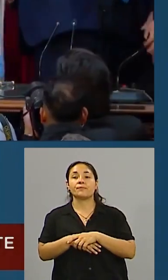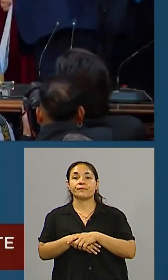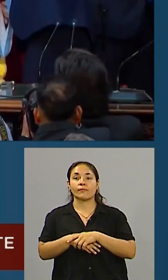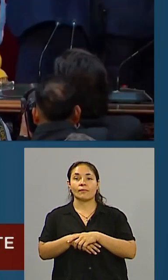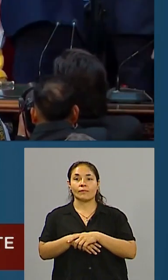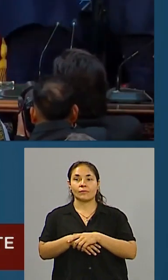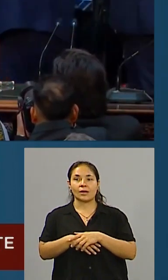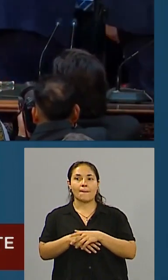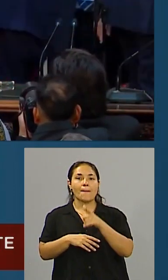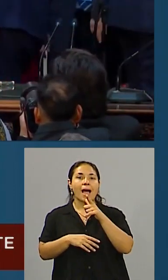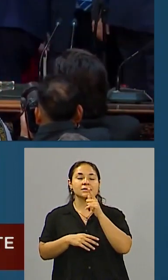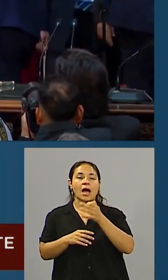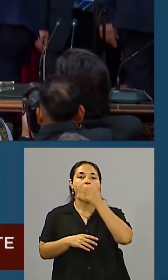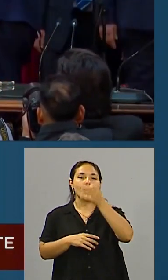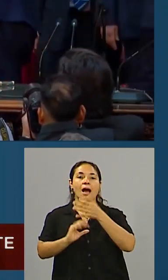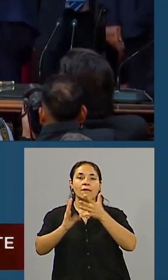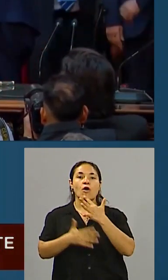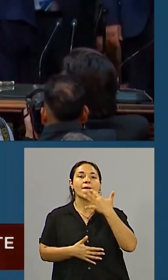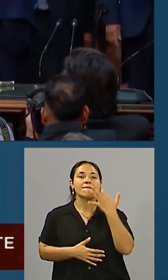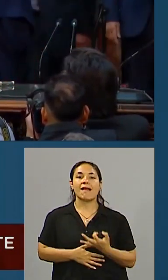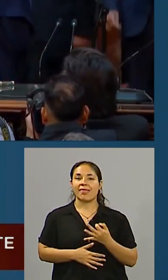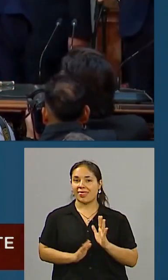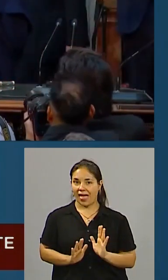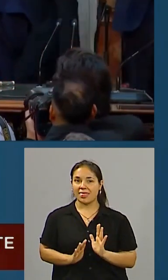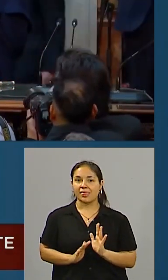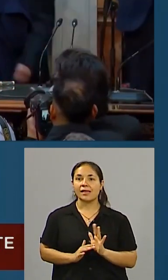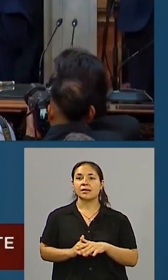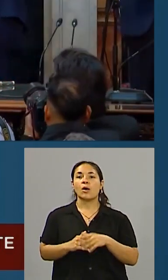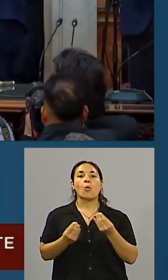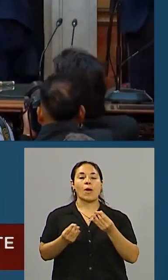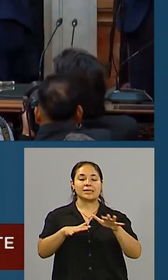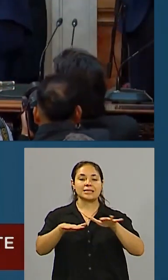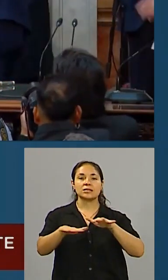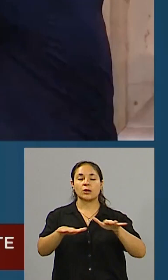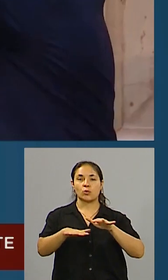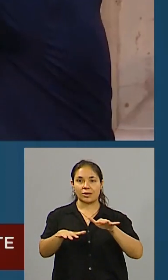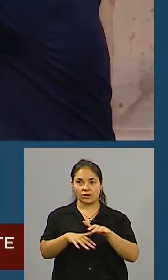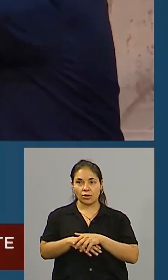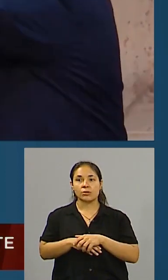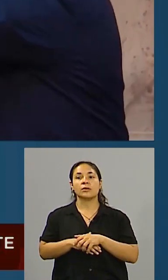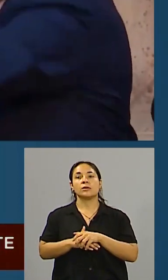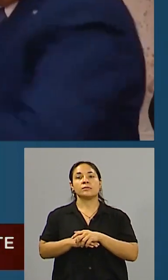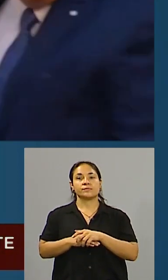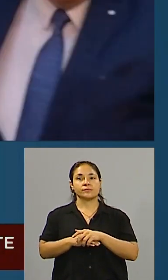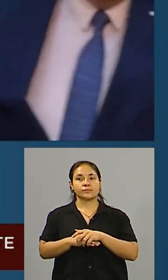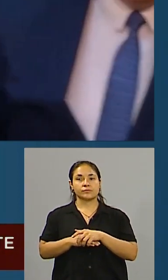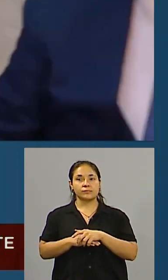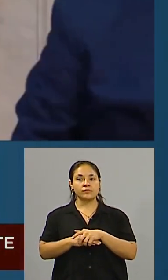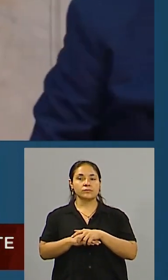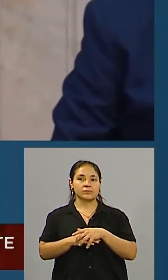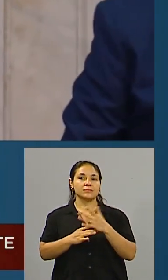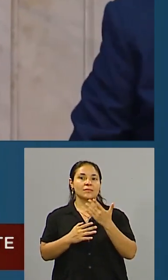vez honesto, que incluso una de las frases que utilizó fue para definir eso, ¿no? La situación que se entiende se ha encontrado más allá de